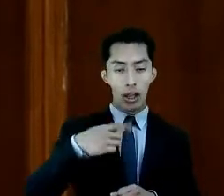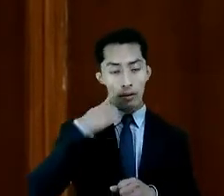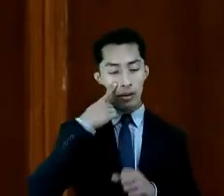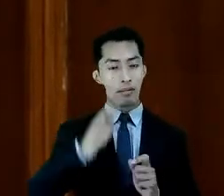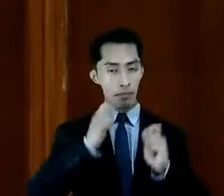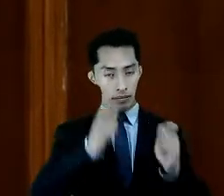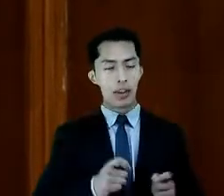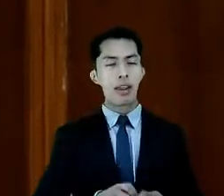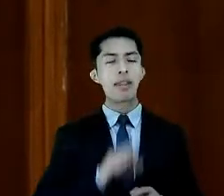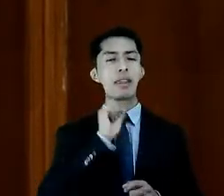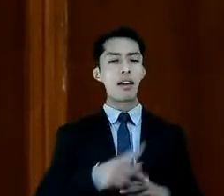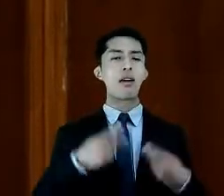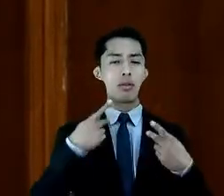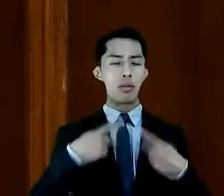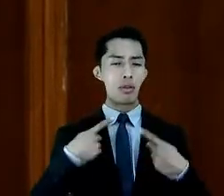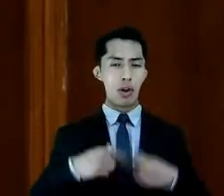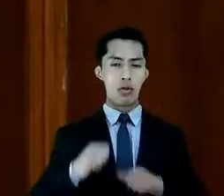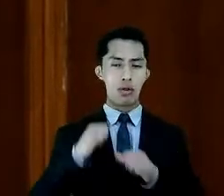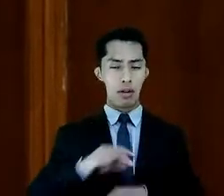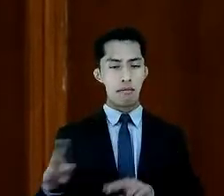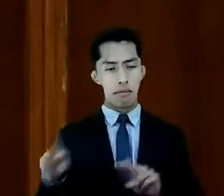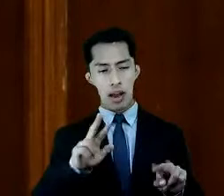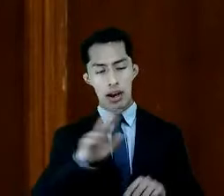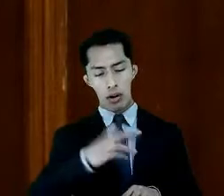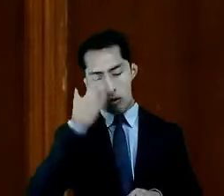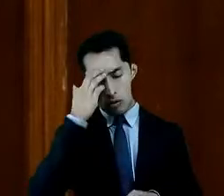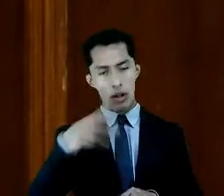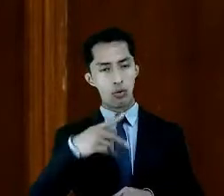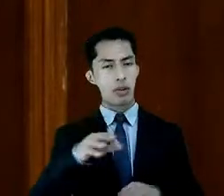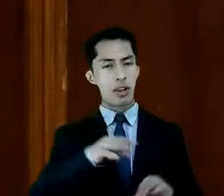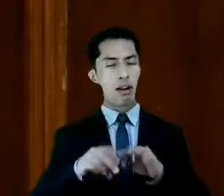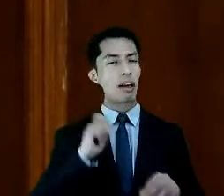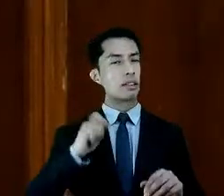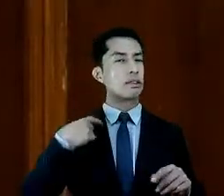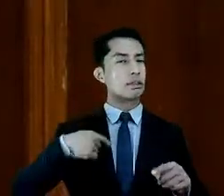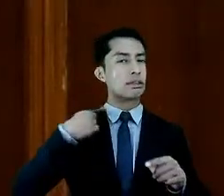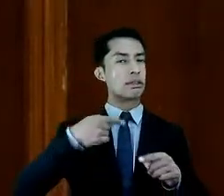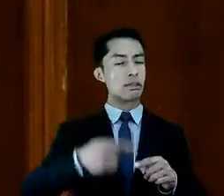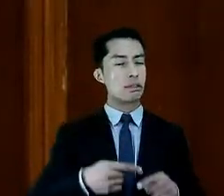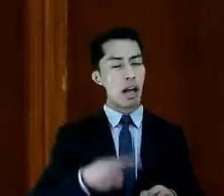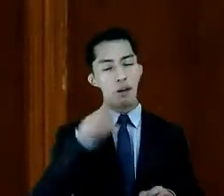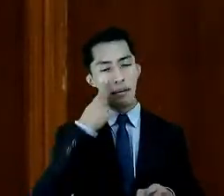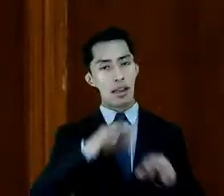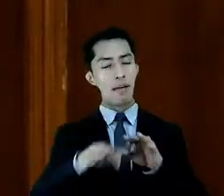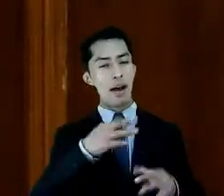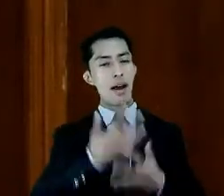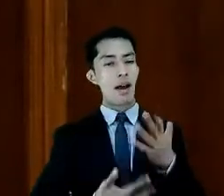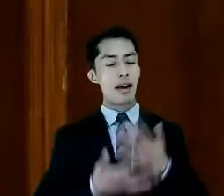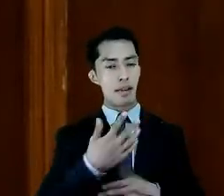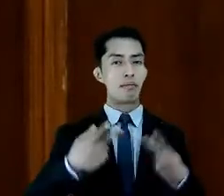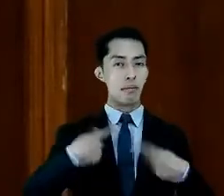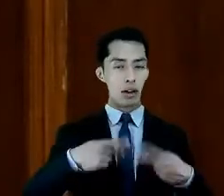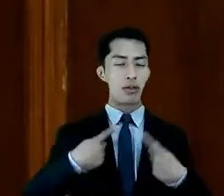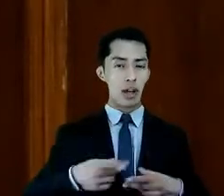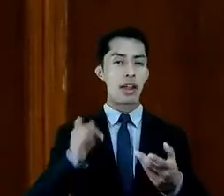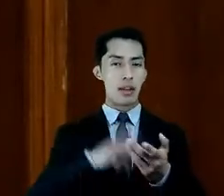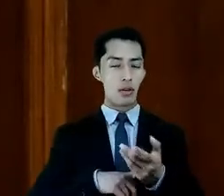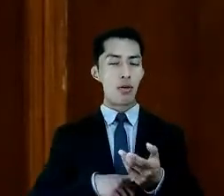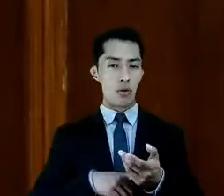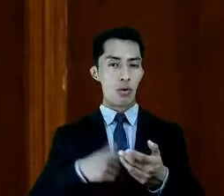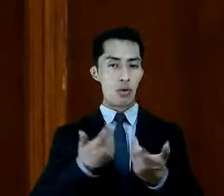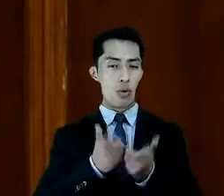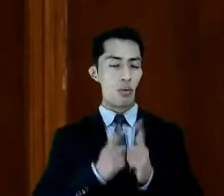que las autoridades le reconozcan sus trayectorias y desempeño a los integrantes de los cuerpos